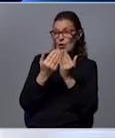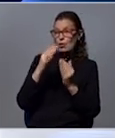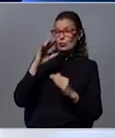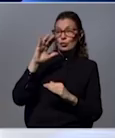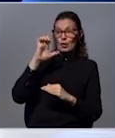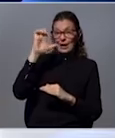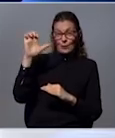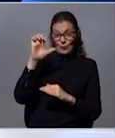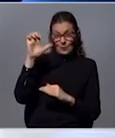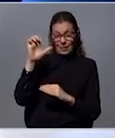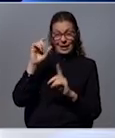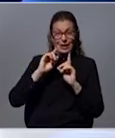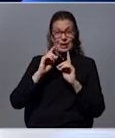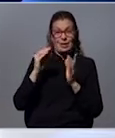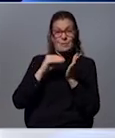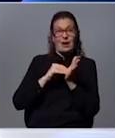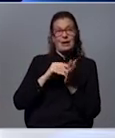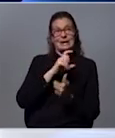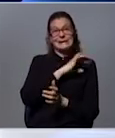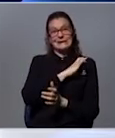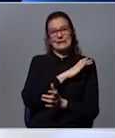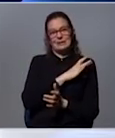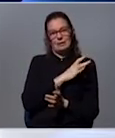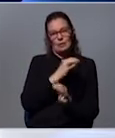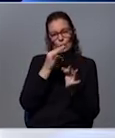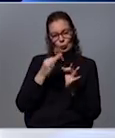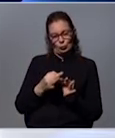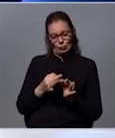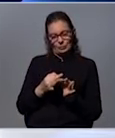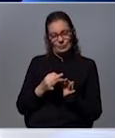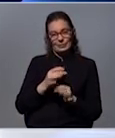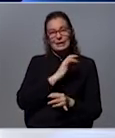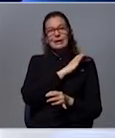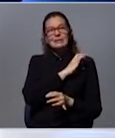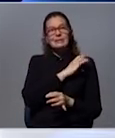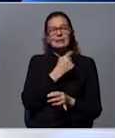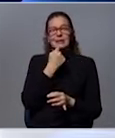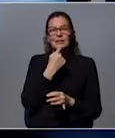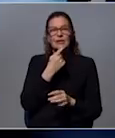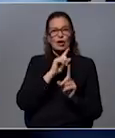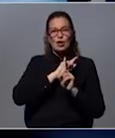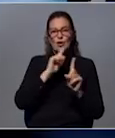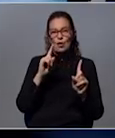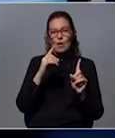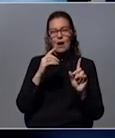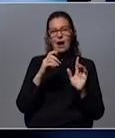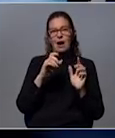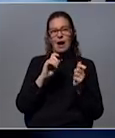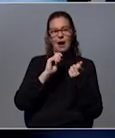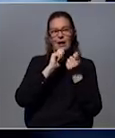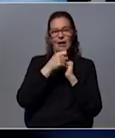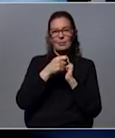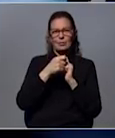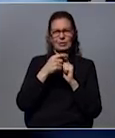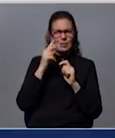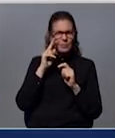además en chile y bueno justamente en chile el comunicado que saca la articulación de nueva la reforma menciona que se mire